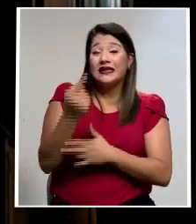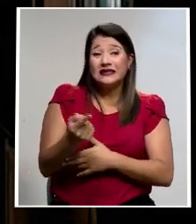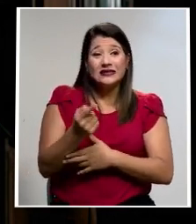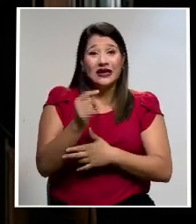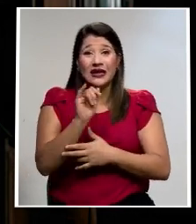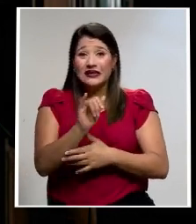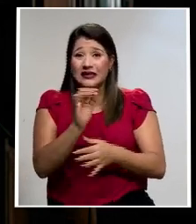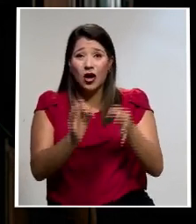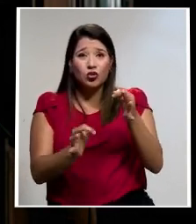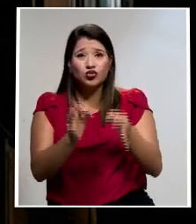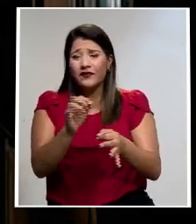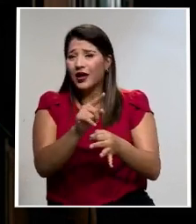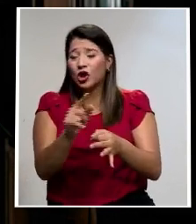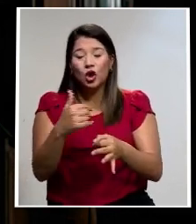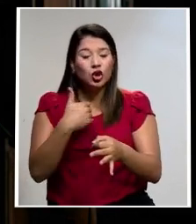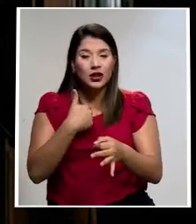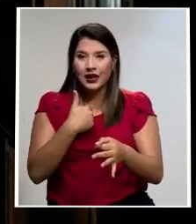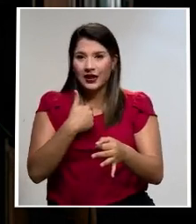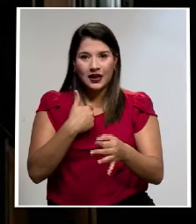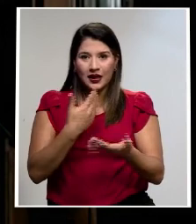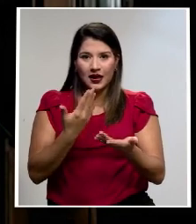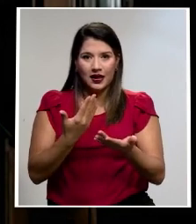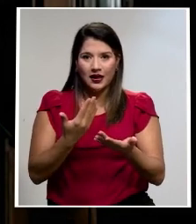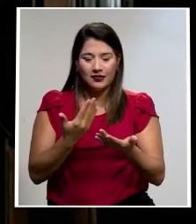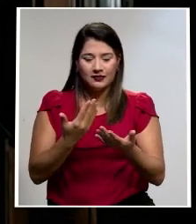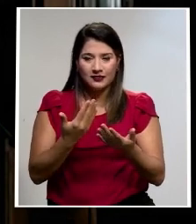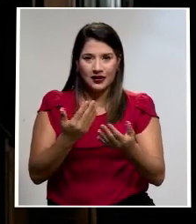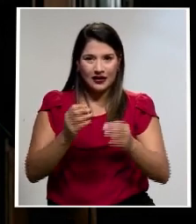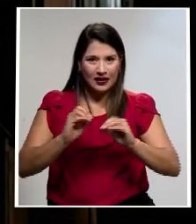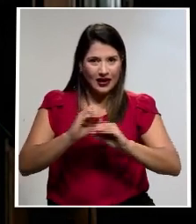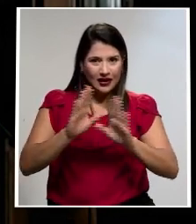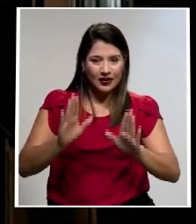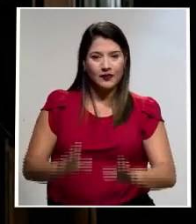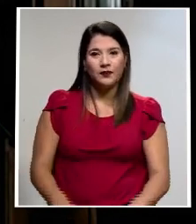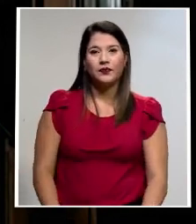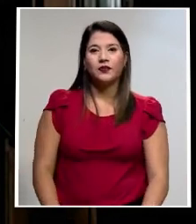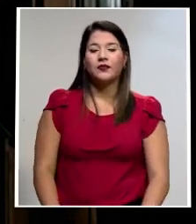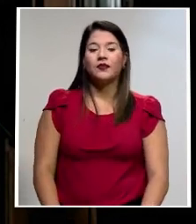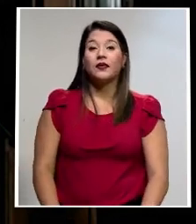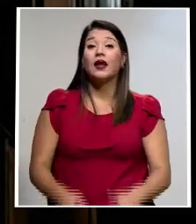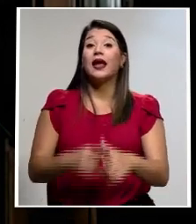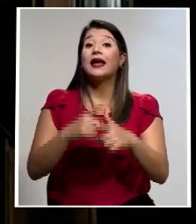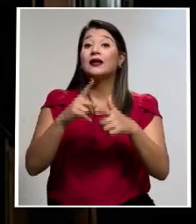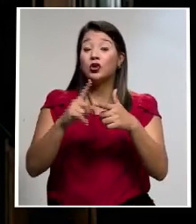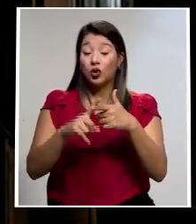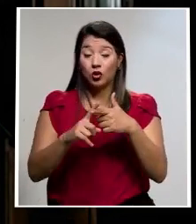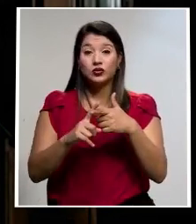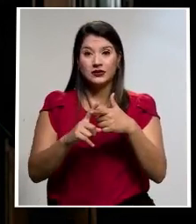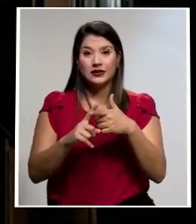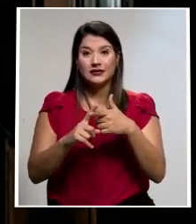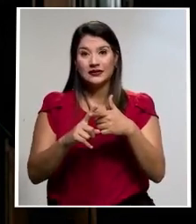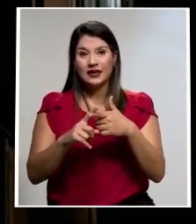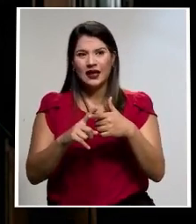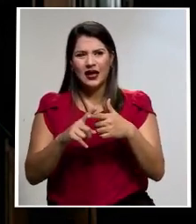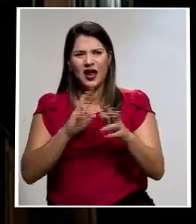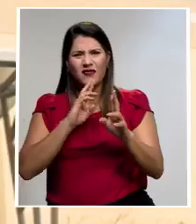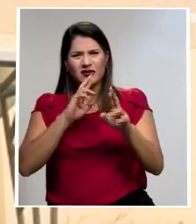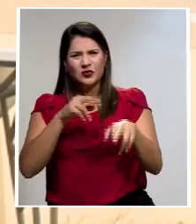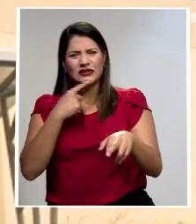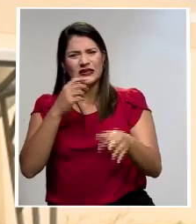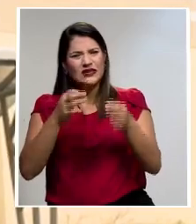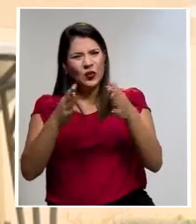ordena el reenvío, es decir, para que se vuelva a realizar una audiencia en ese sentido. Entonces, la misma resolución en sí es contradictoria,